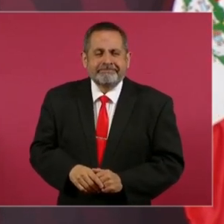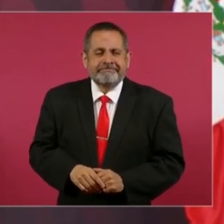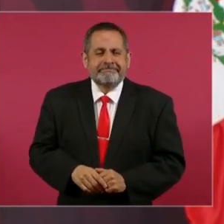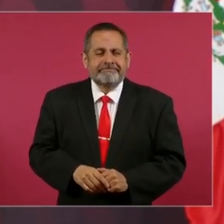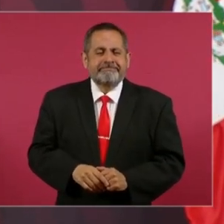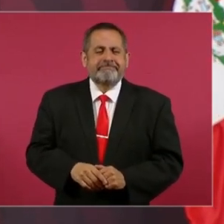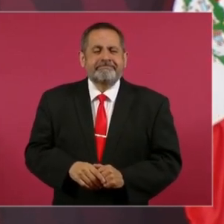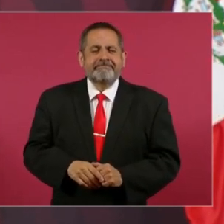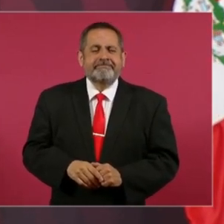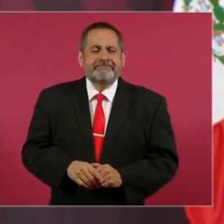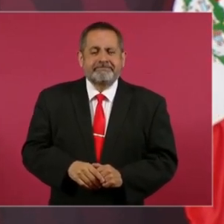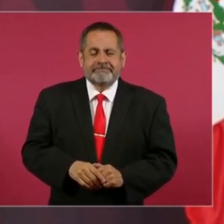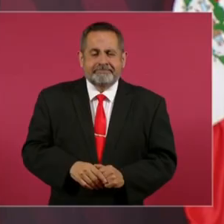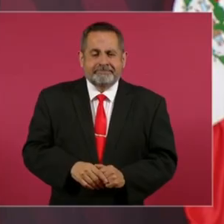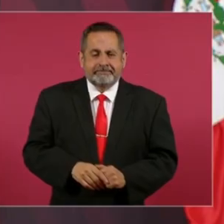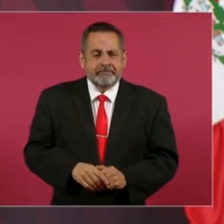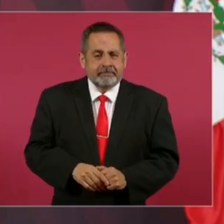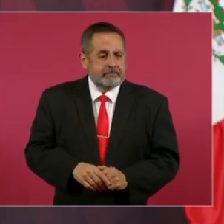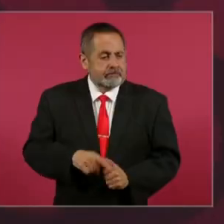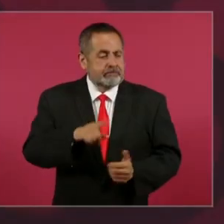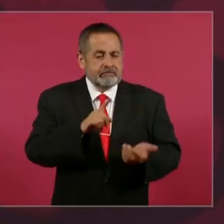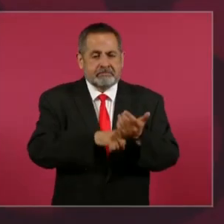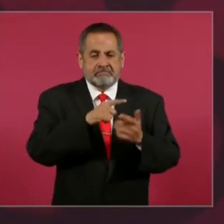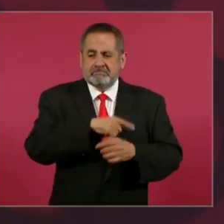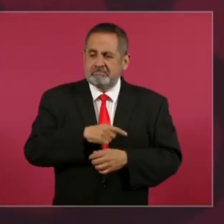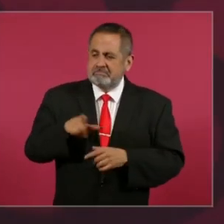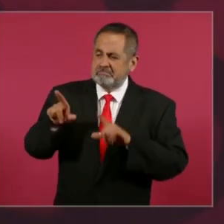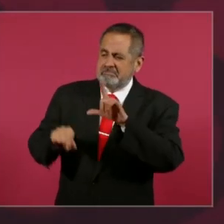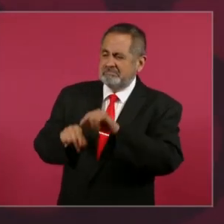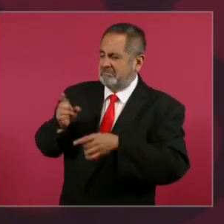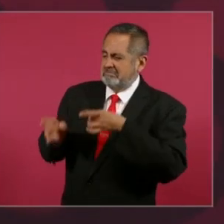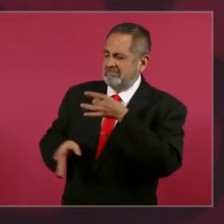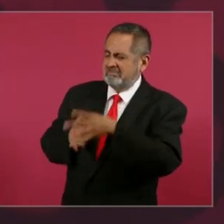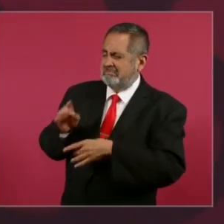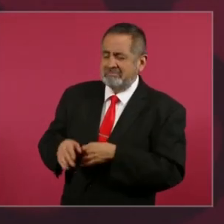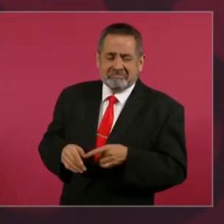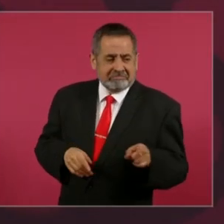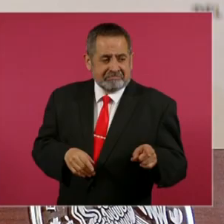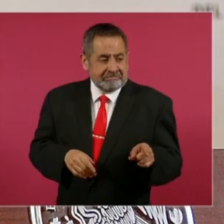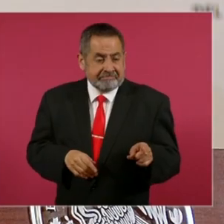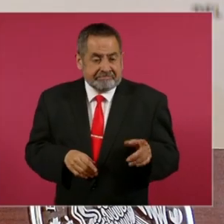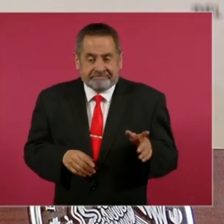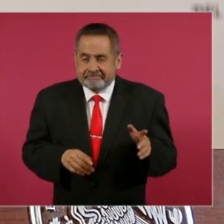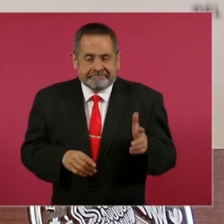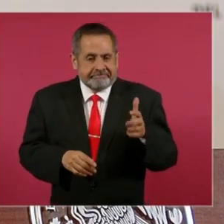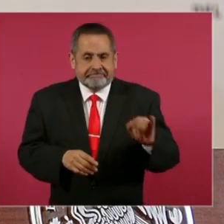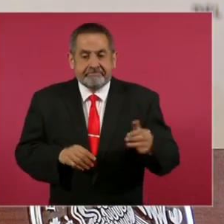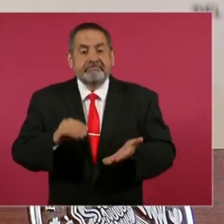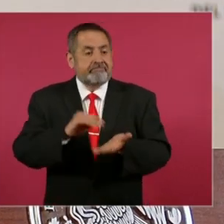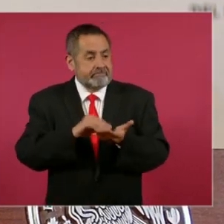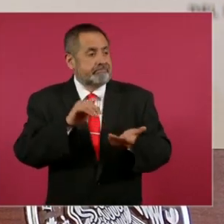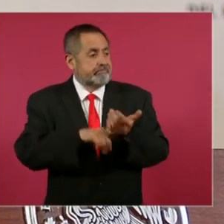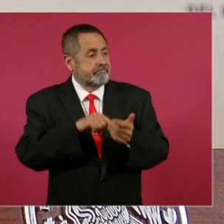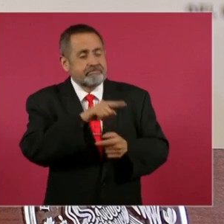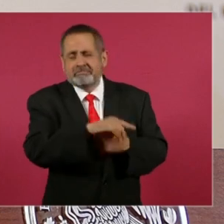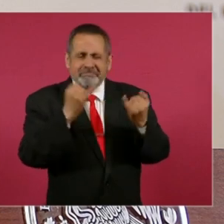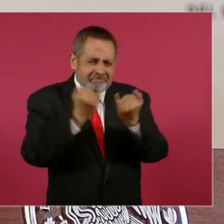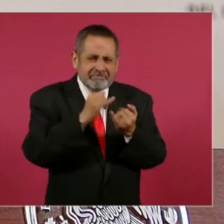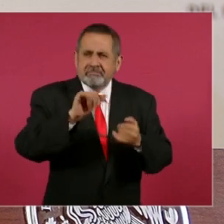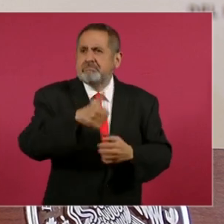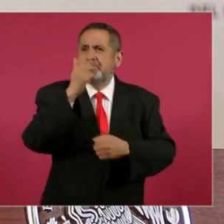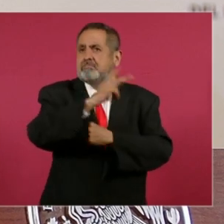aun cuando tengan esos desplantes autoritarios. Eso es lo que se está dando en cualquier otro país.